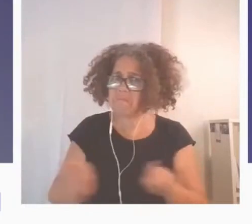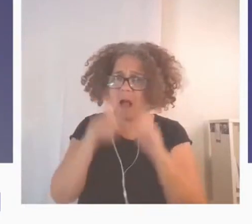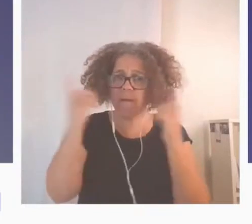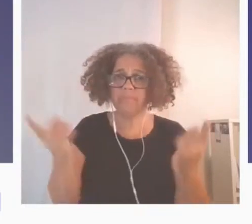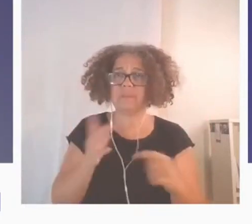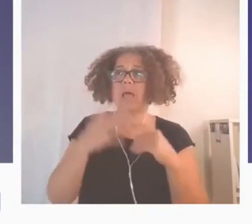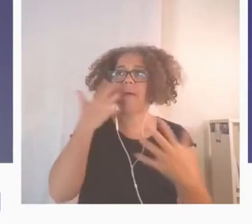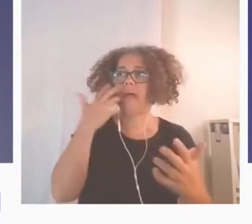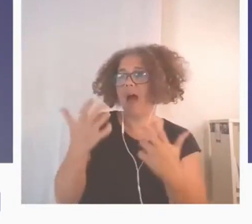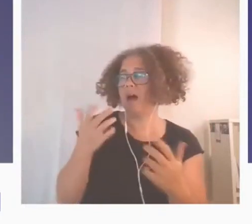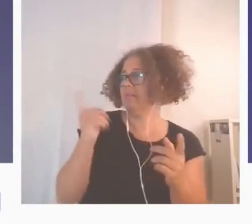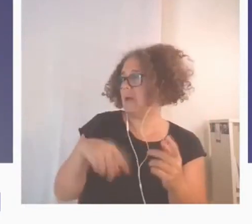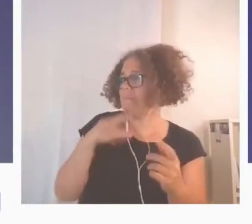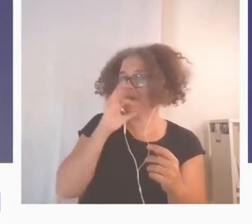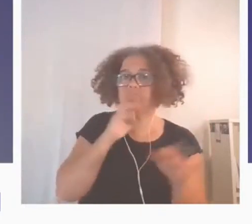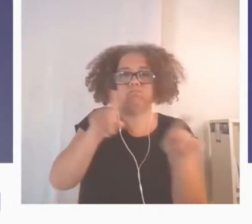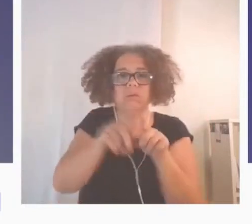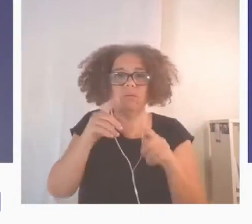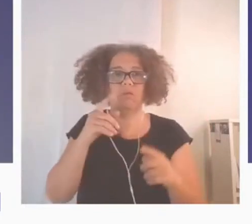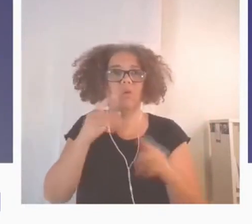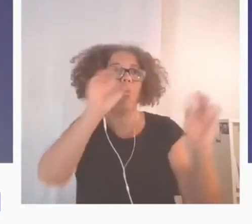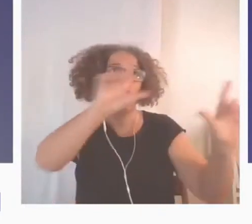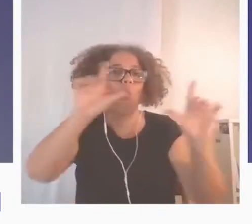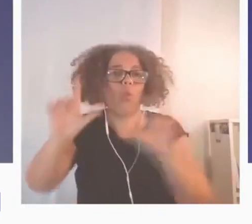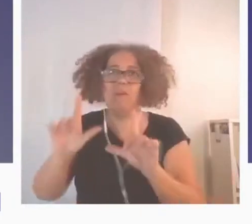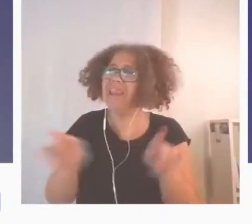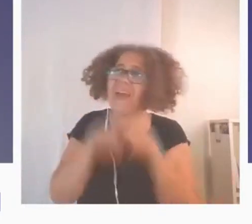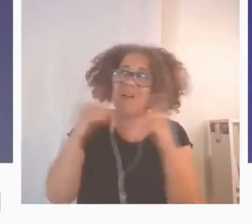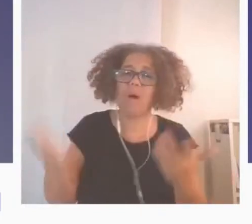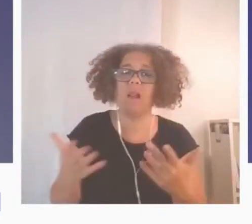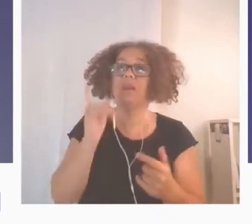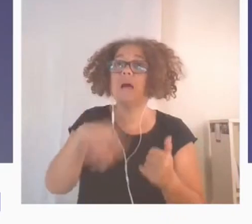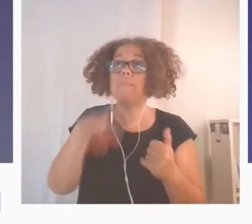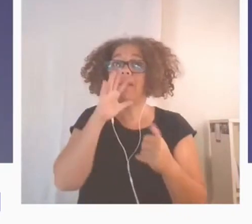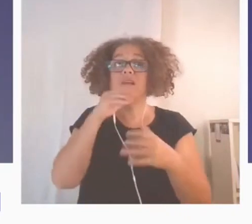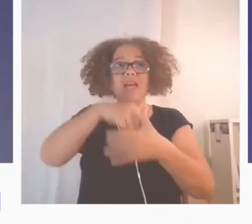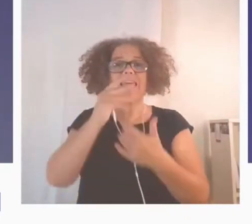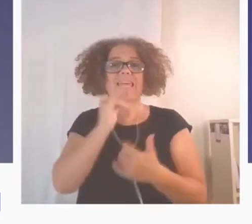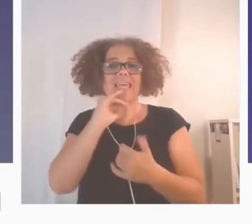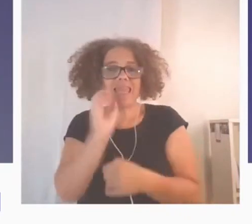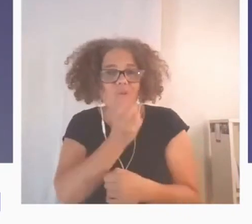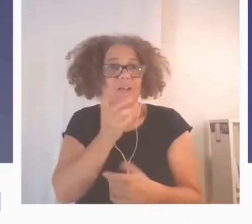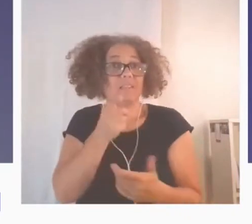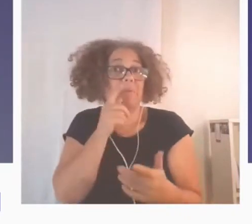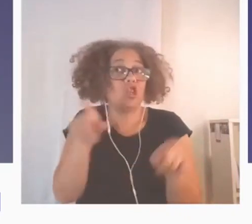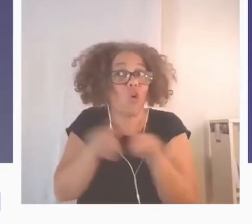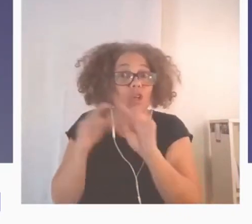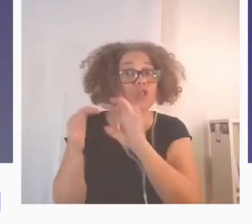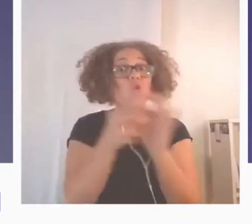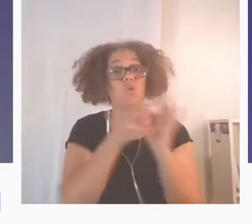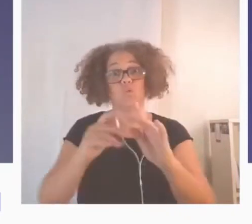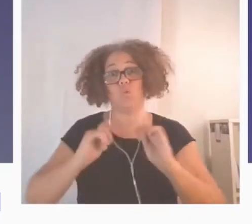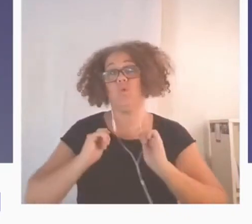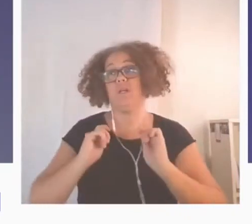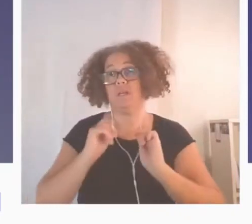nos emociona, vemos un cuadro, cada quien puede interpretar, ¿no?, la cultura, los idiomas, todo eso nos une, y yo creo que es muy importante